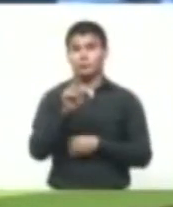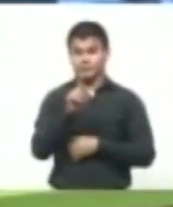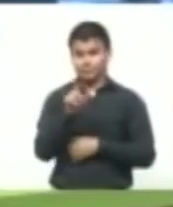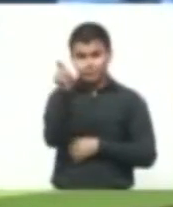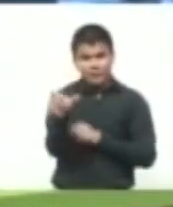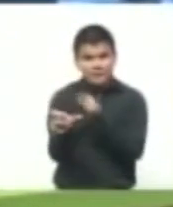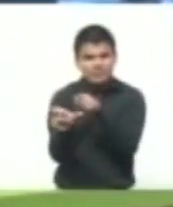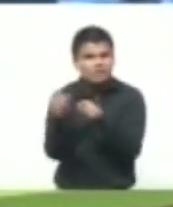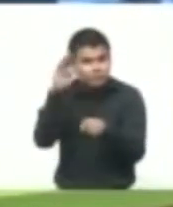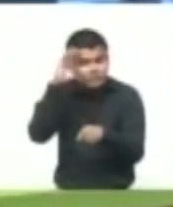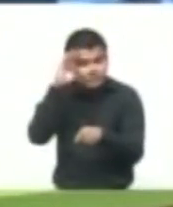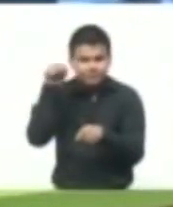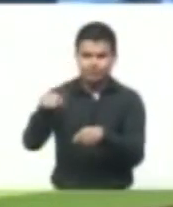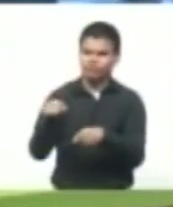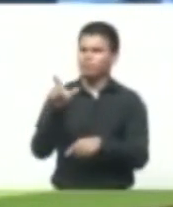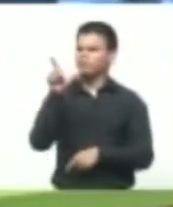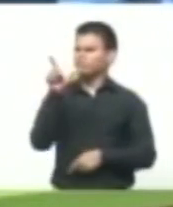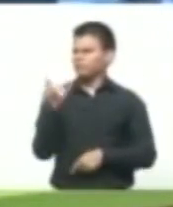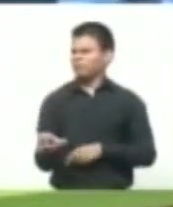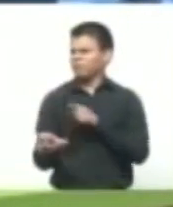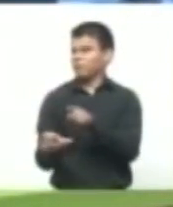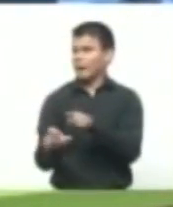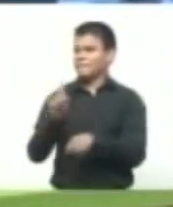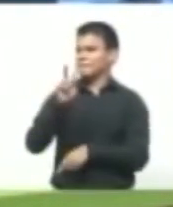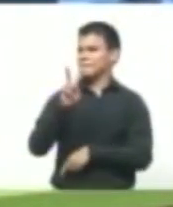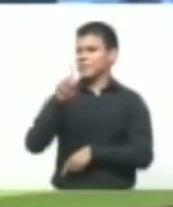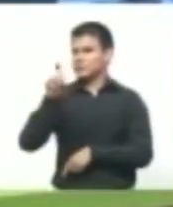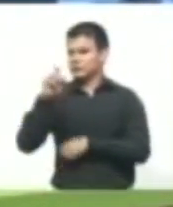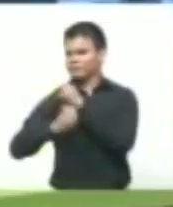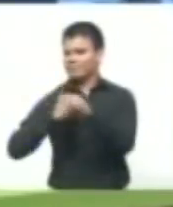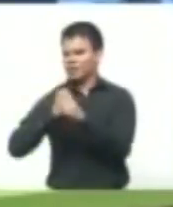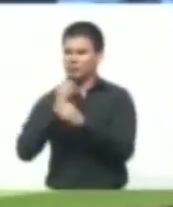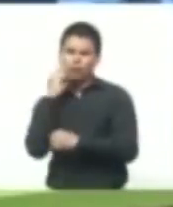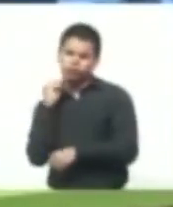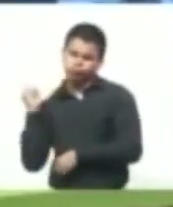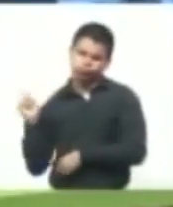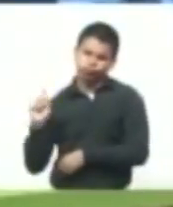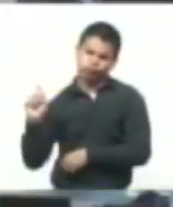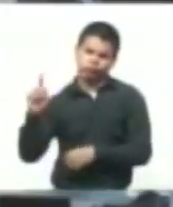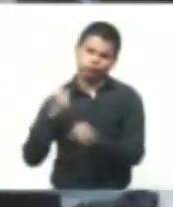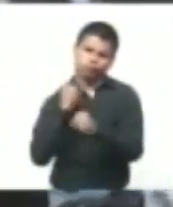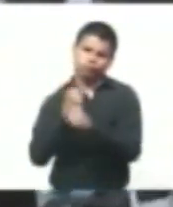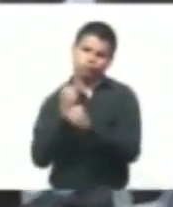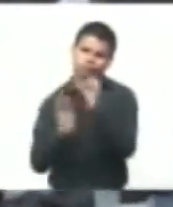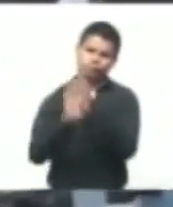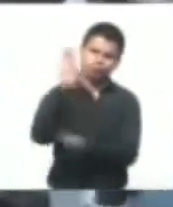experiencia, asumió la tarea de fortalecer la seguridad en los 15 municipios del departamento.